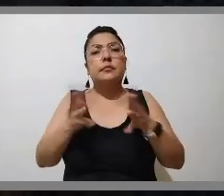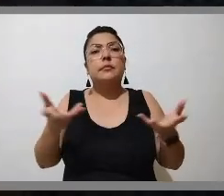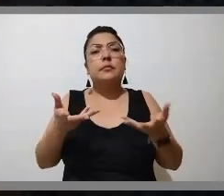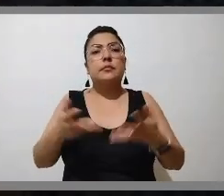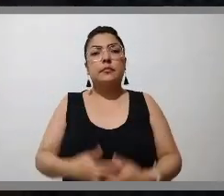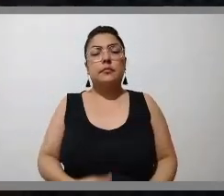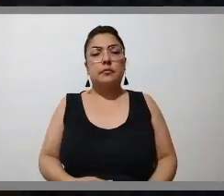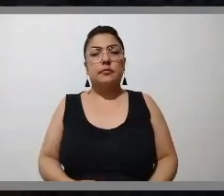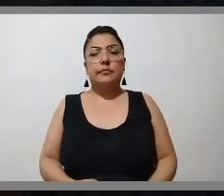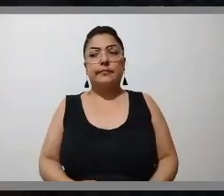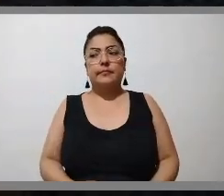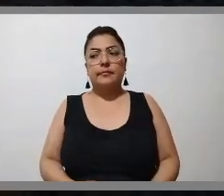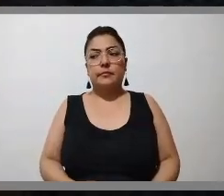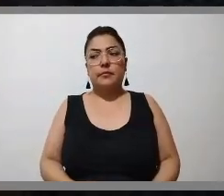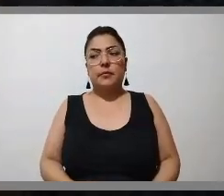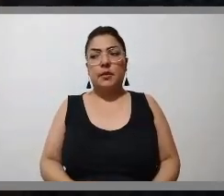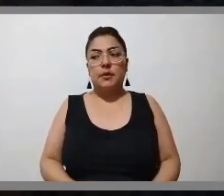sustantiva?